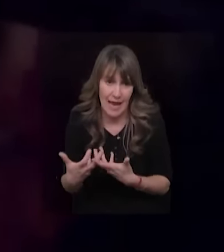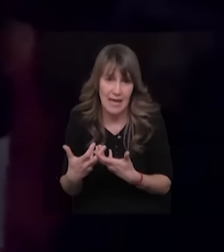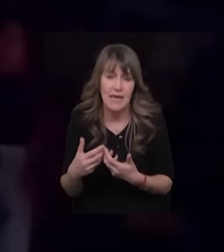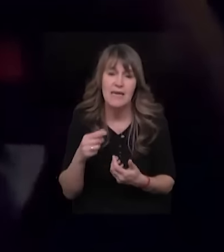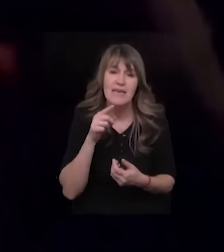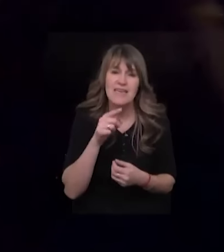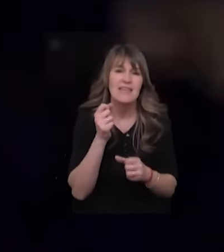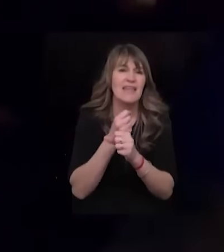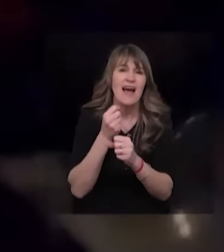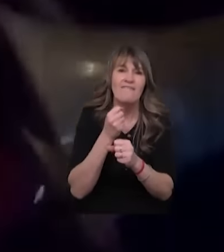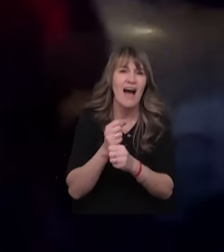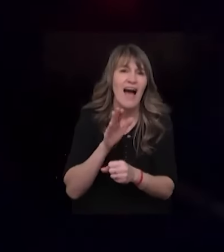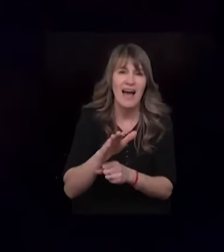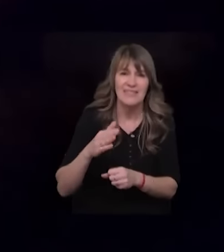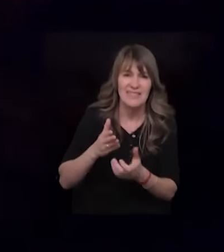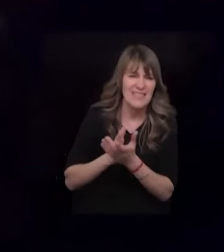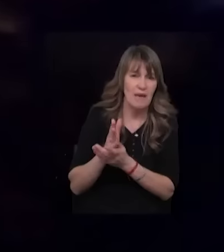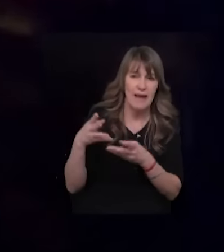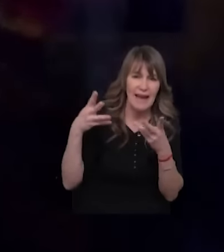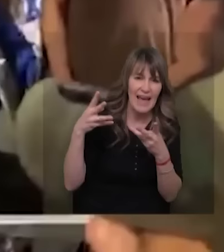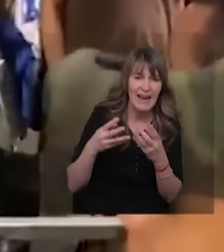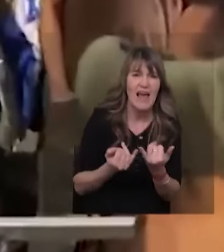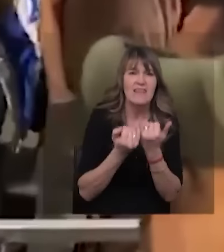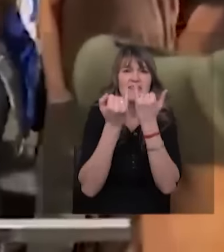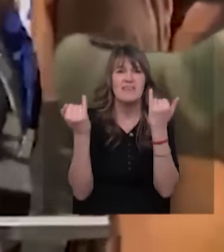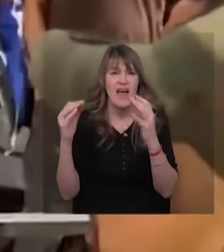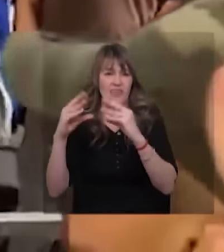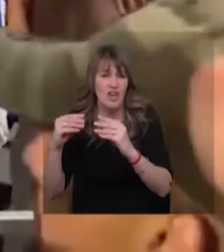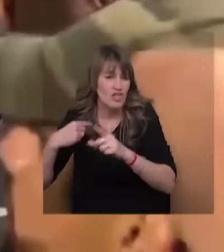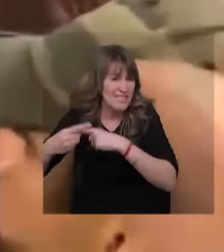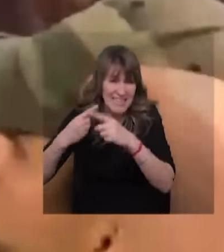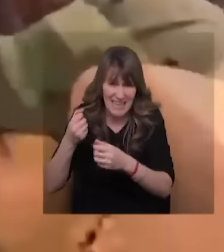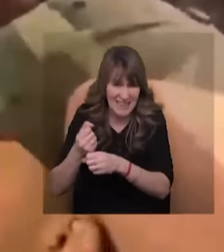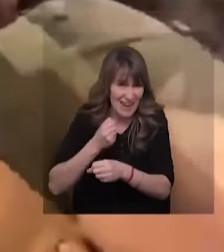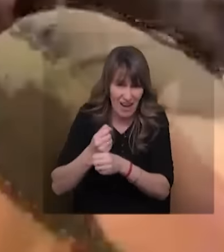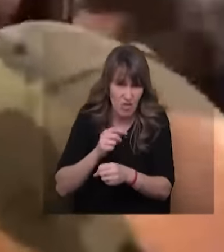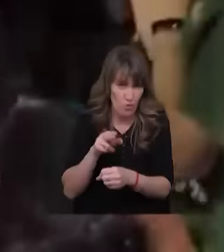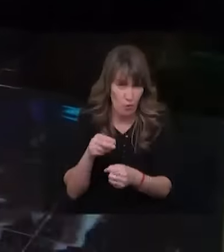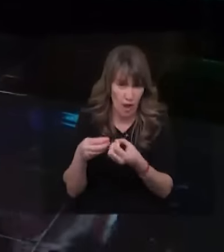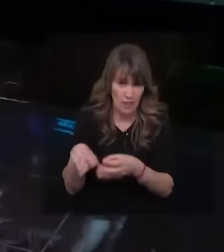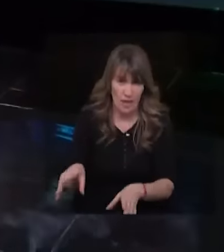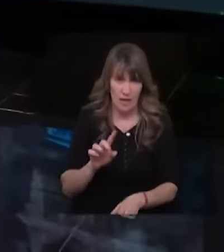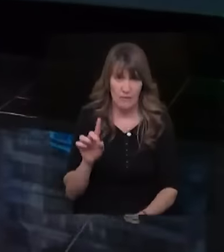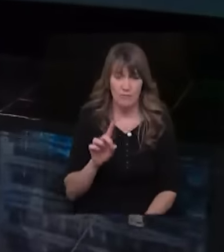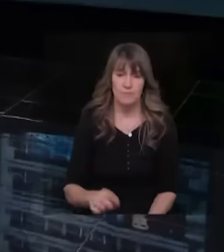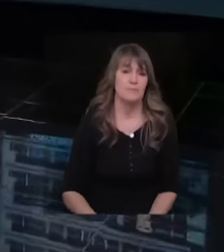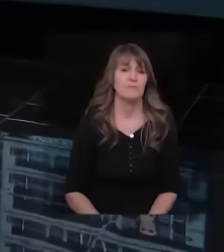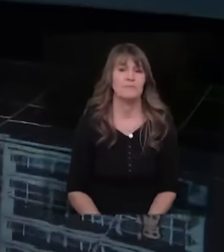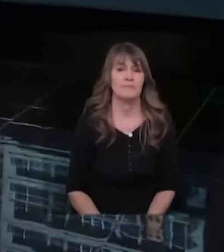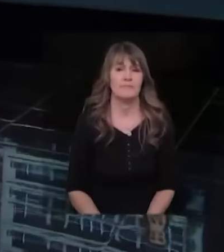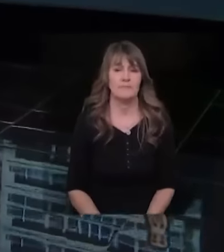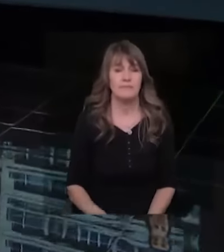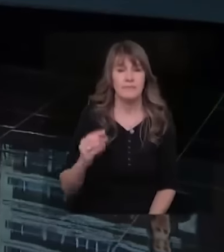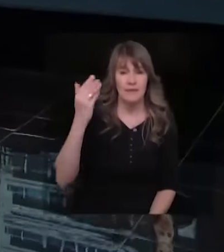trabajando de esta manera durante toda la guerra día y noche y que continuarán haciéndolo la asamblea